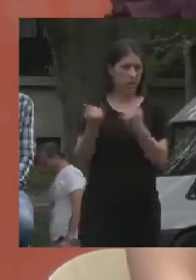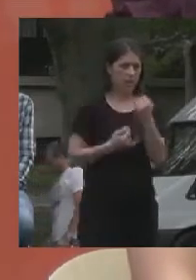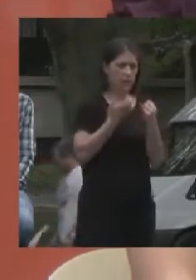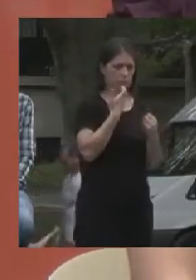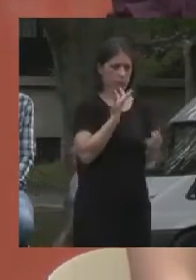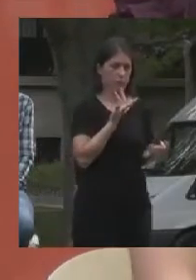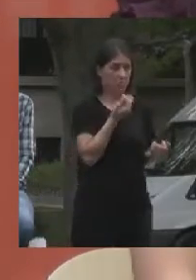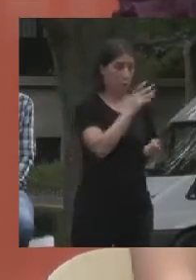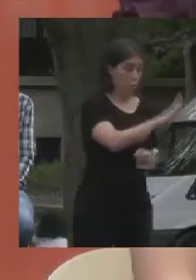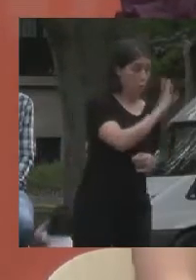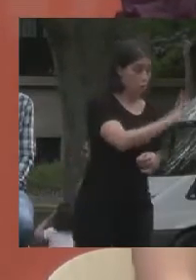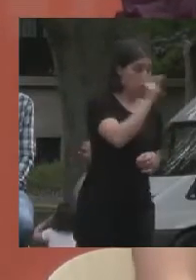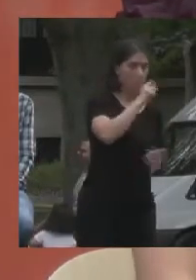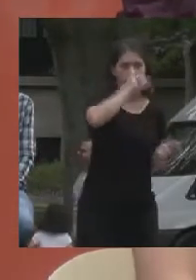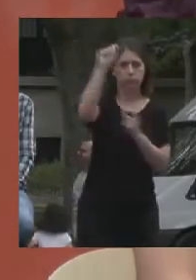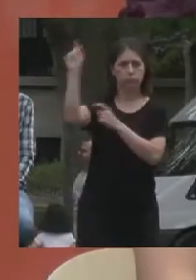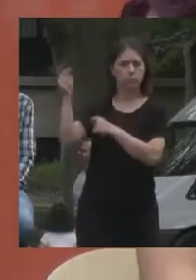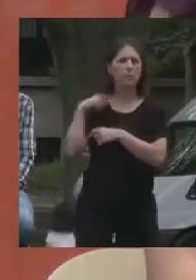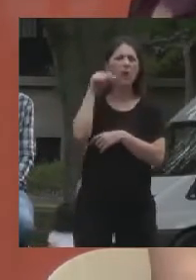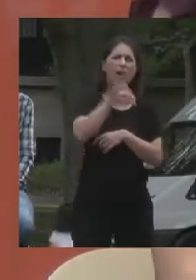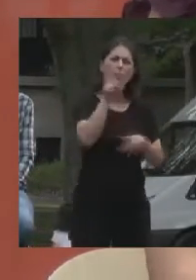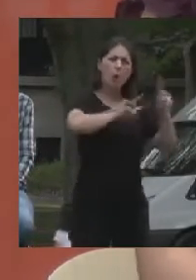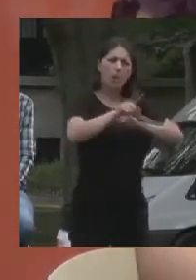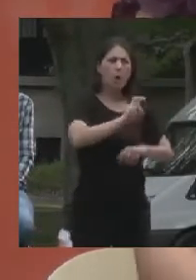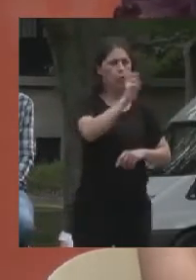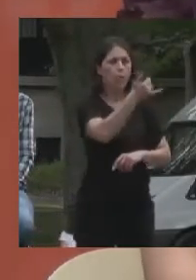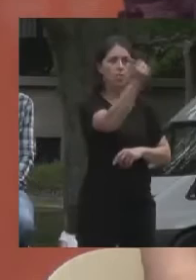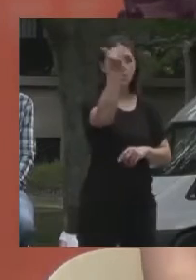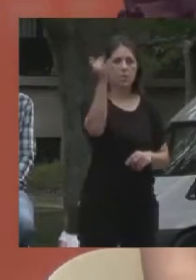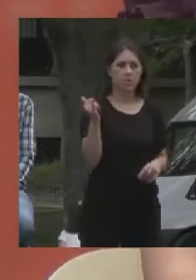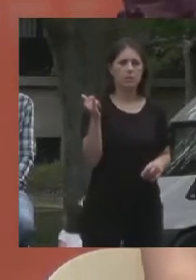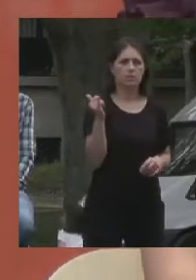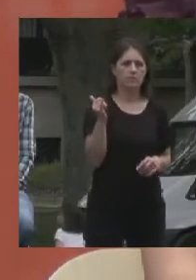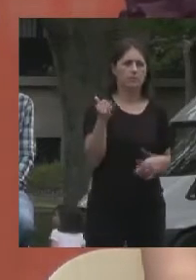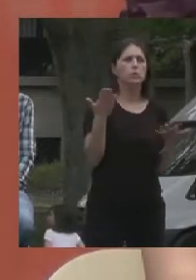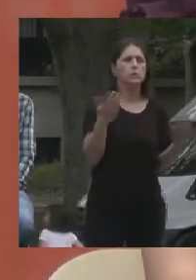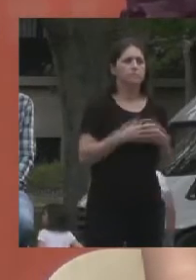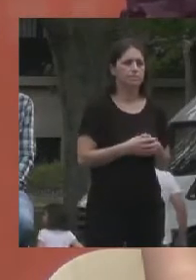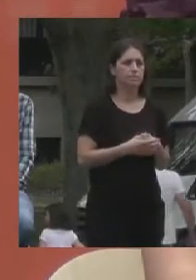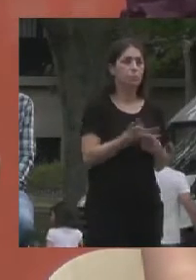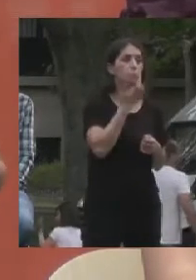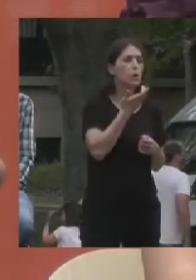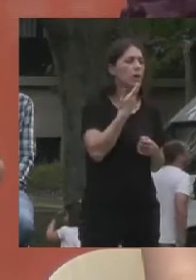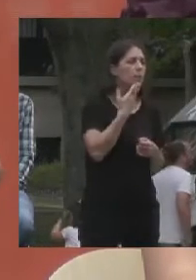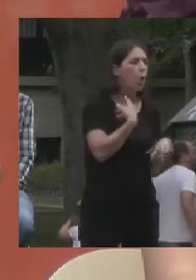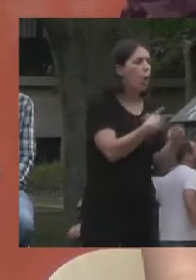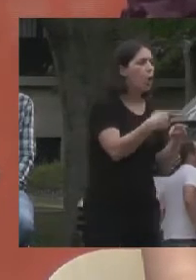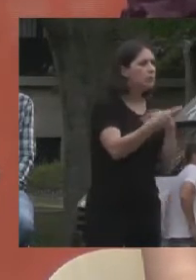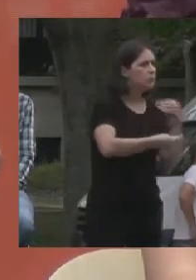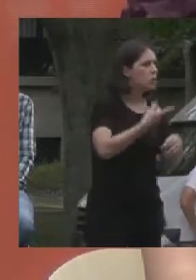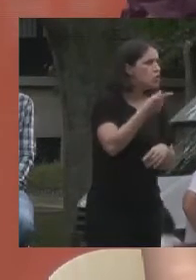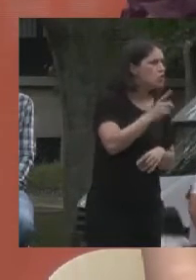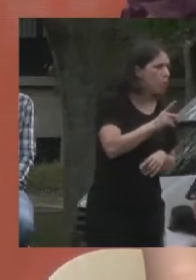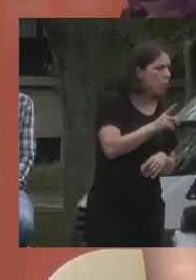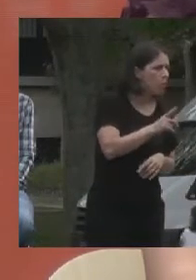que lle colle, non? Pero que hai outro problema coa corrupción, que as cousas que non se fan